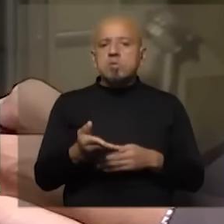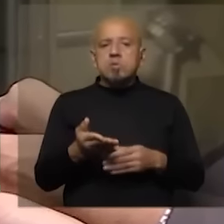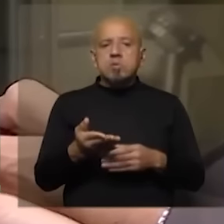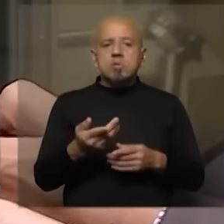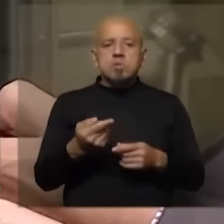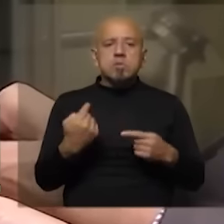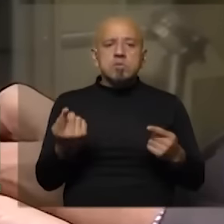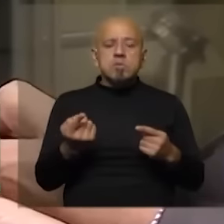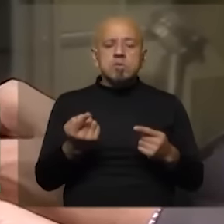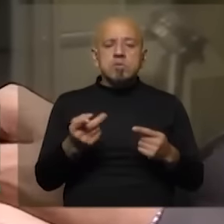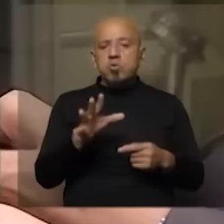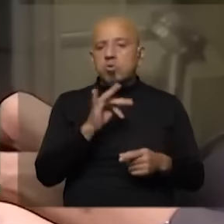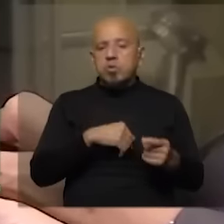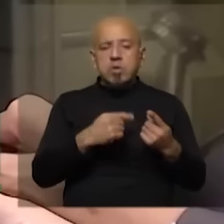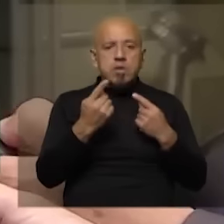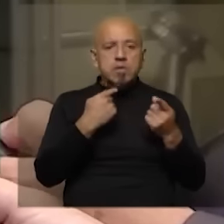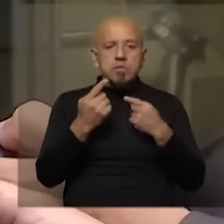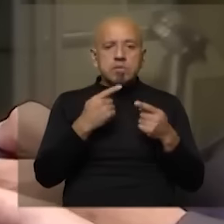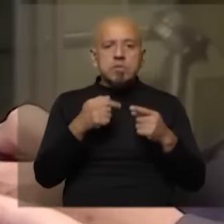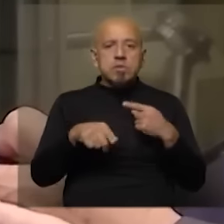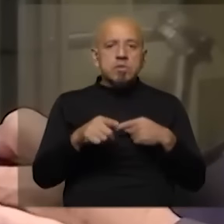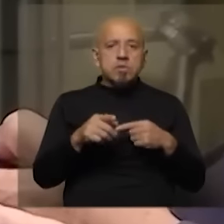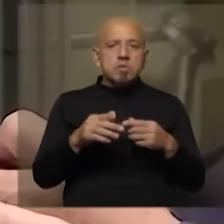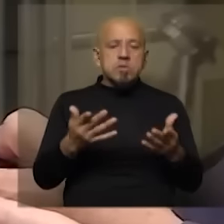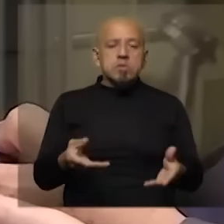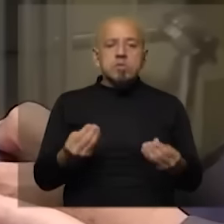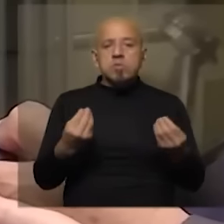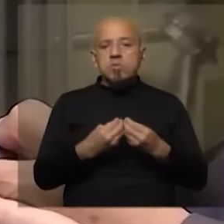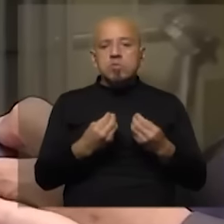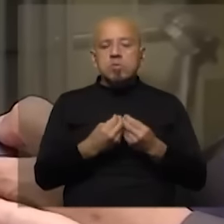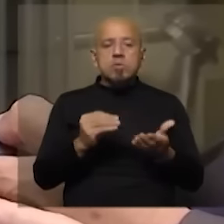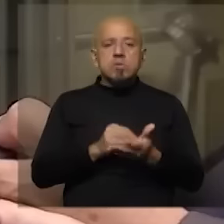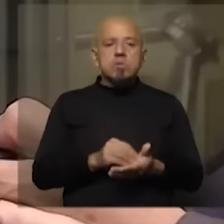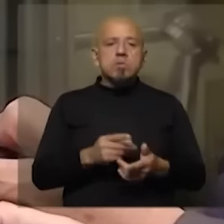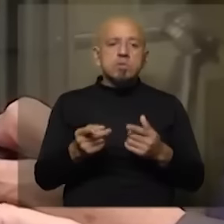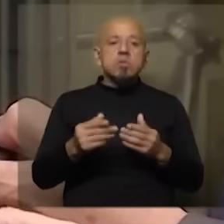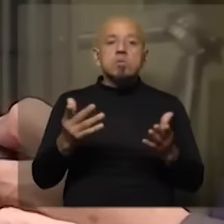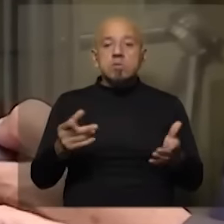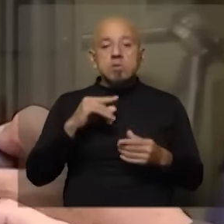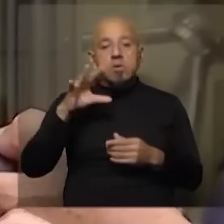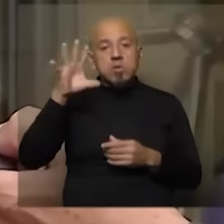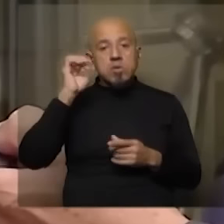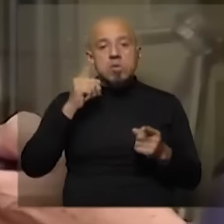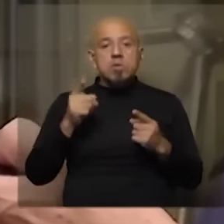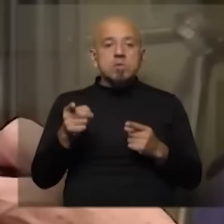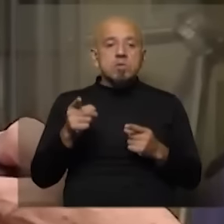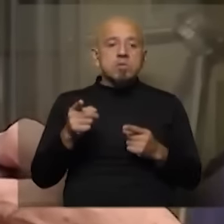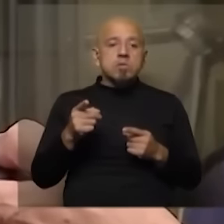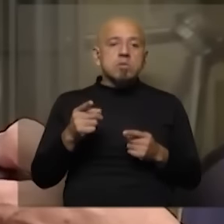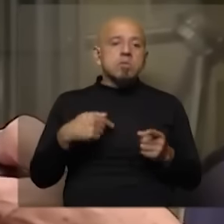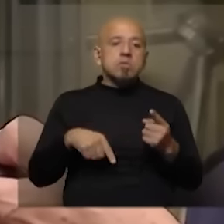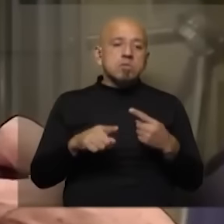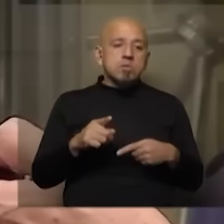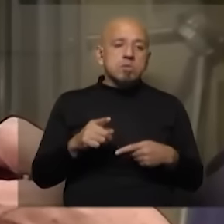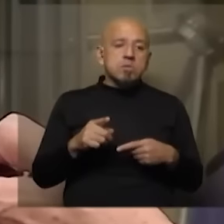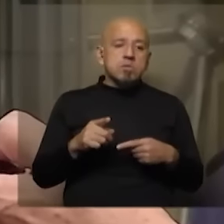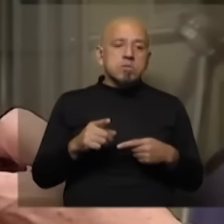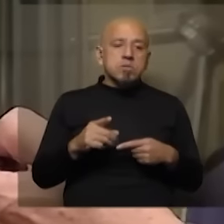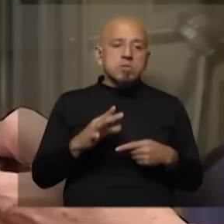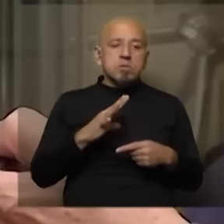conversación era diaria. Entonces, en esa conversación diaria, muchas veces se planteaba, no te olvides de esto. Algo que, en definitiva, es común